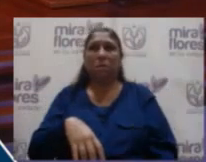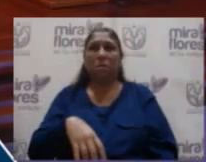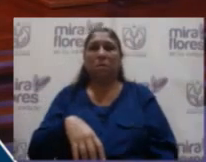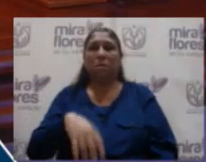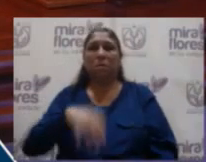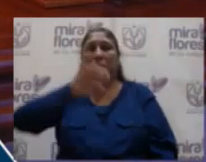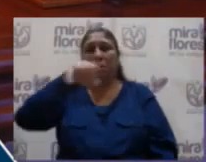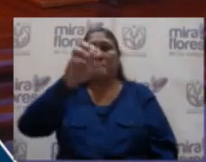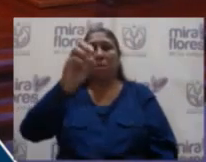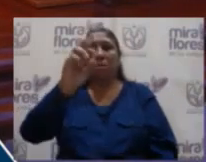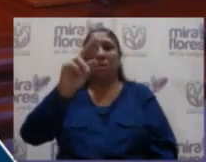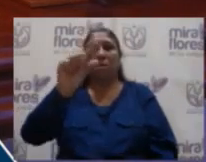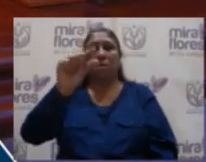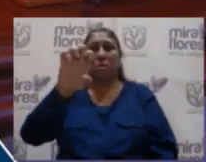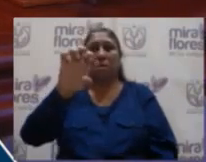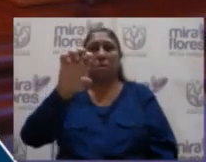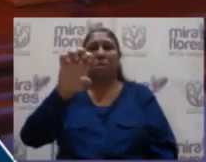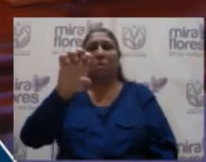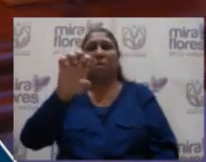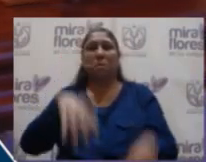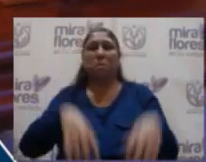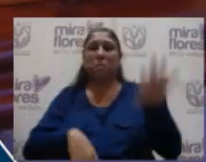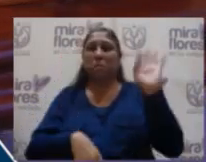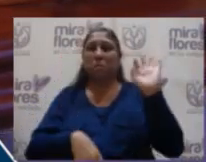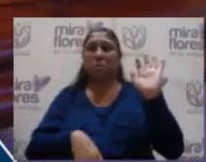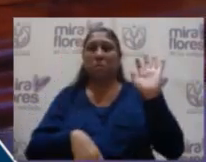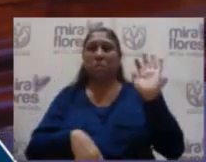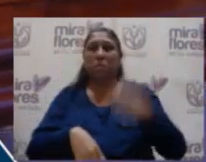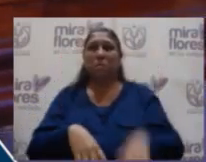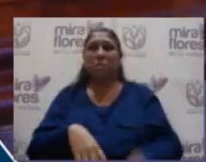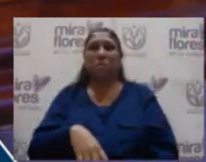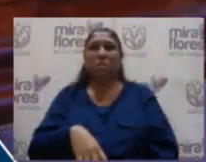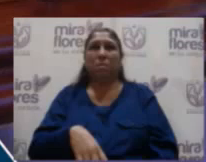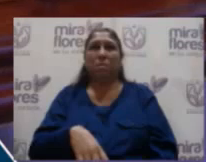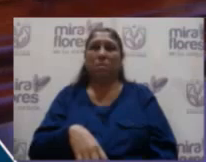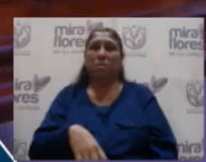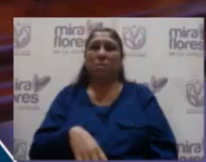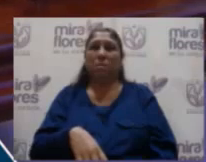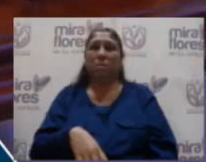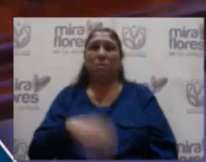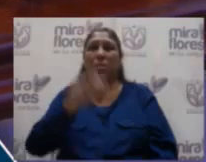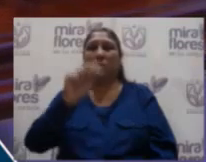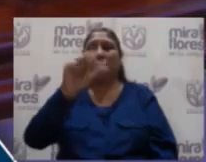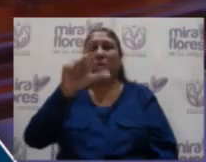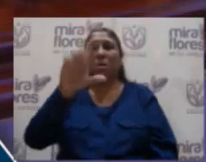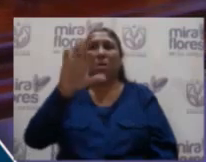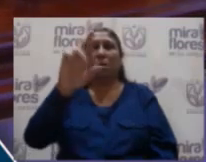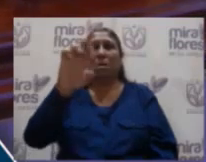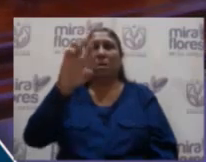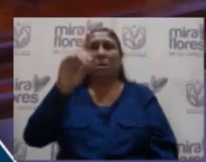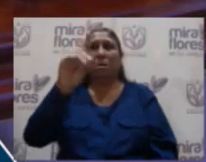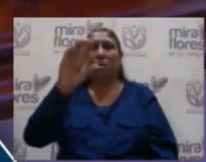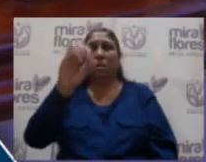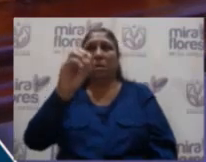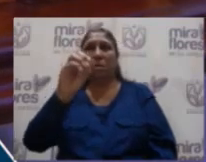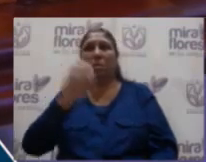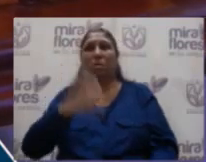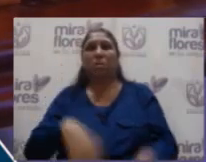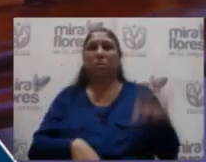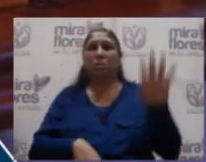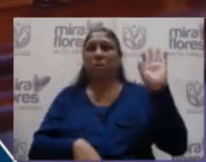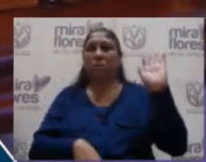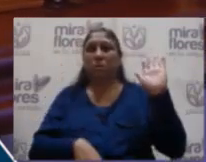señor Jorge Augusto de Albertis González del Riego, señor Alfredo Guillermo Regula Sousa